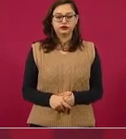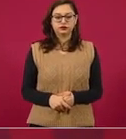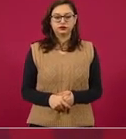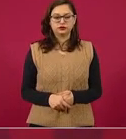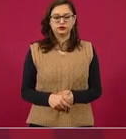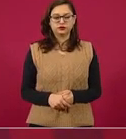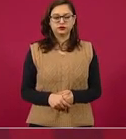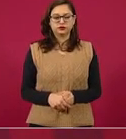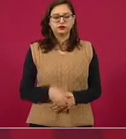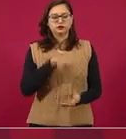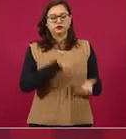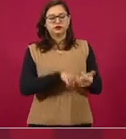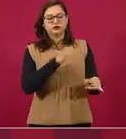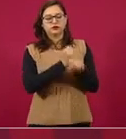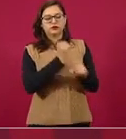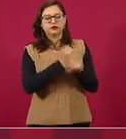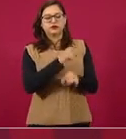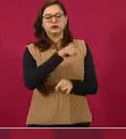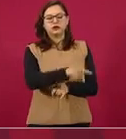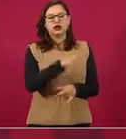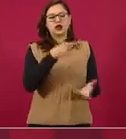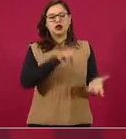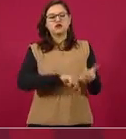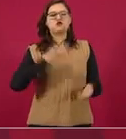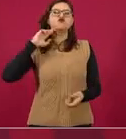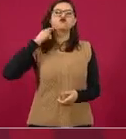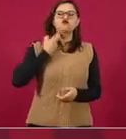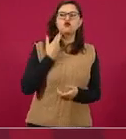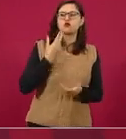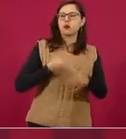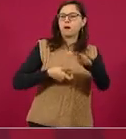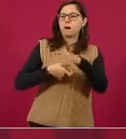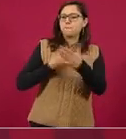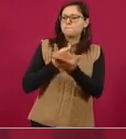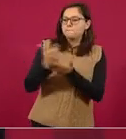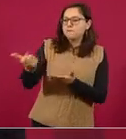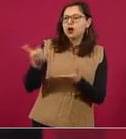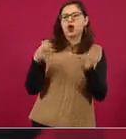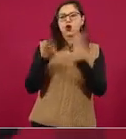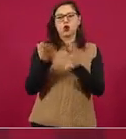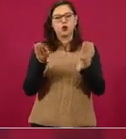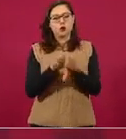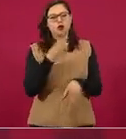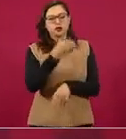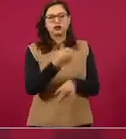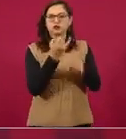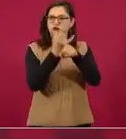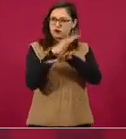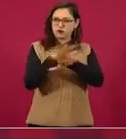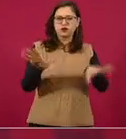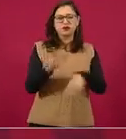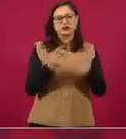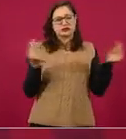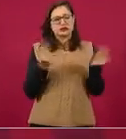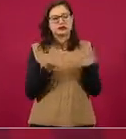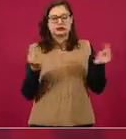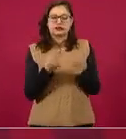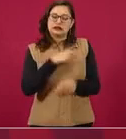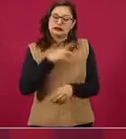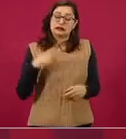muy importante. Pero bueno, imagínense,